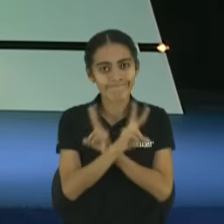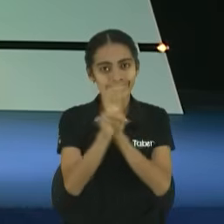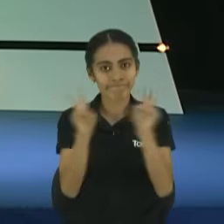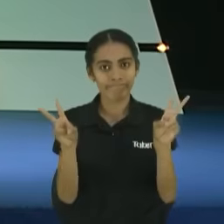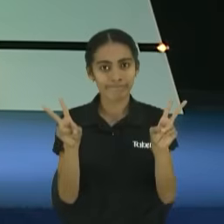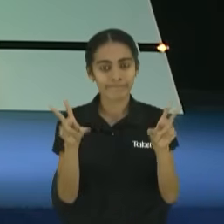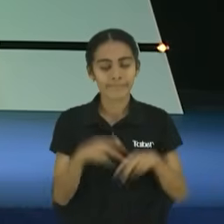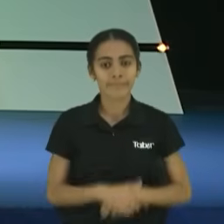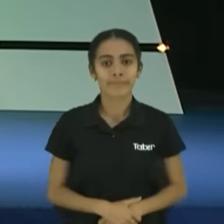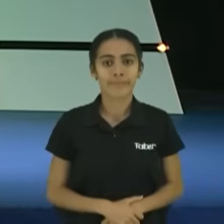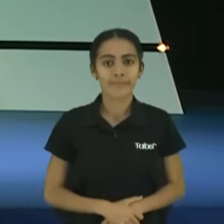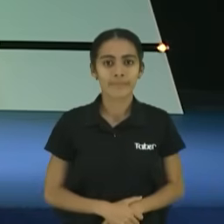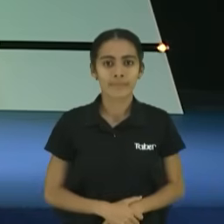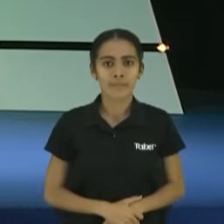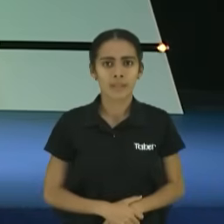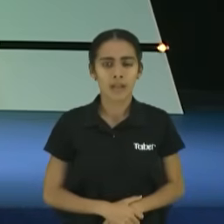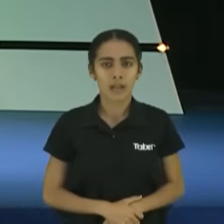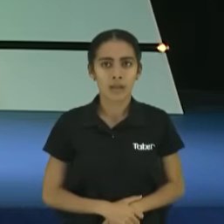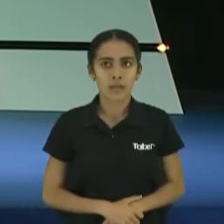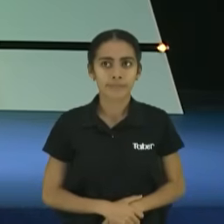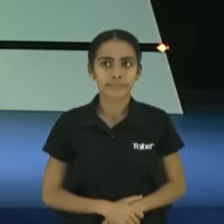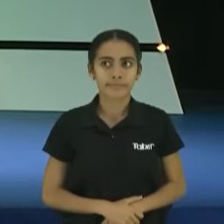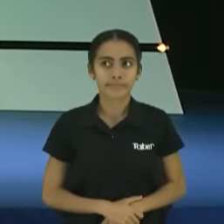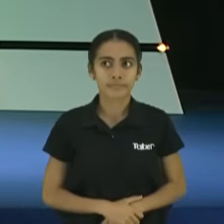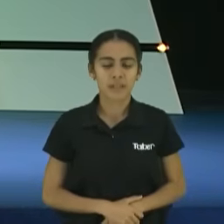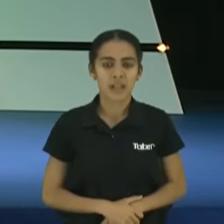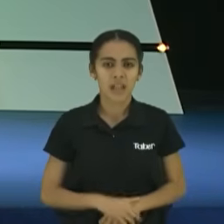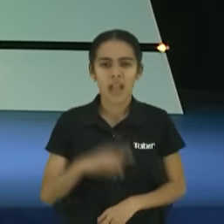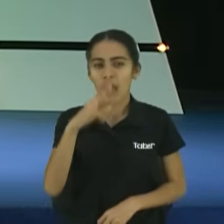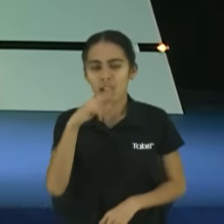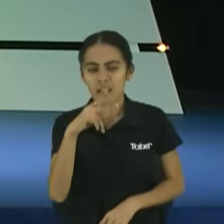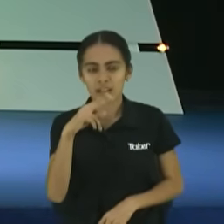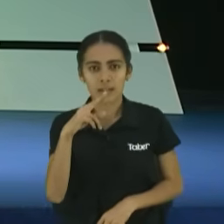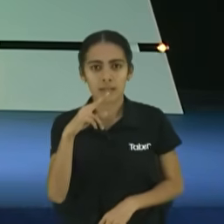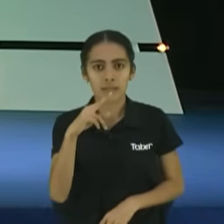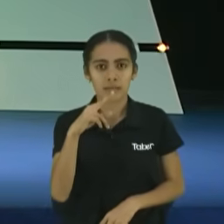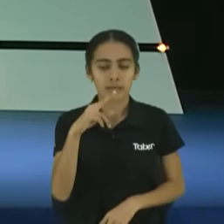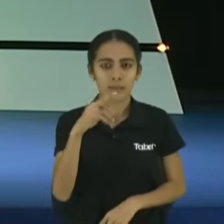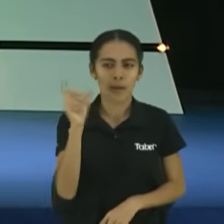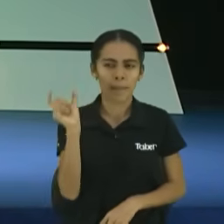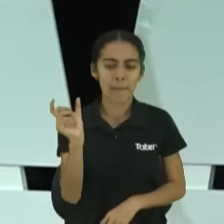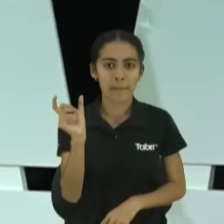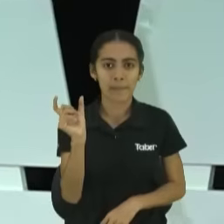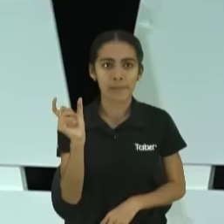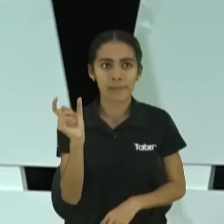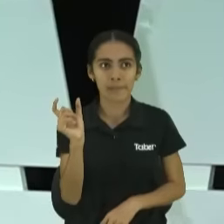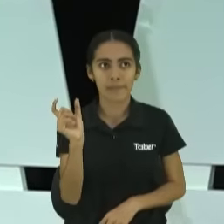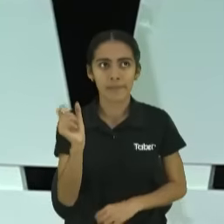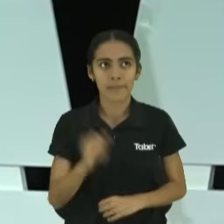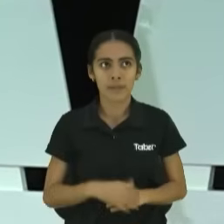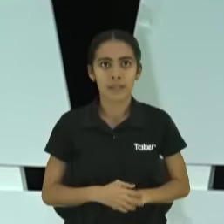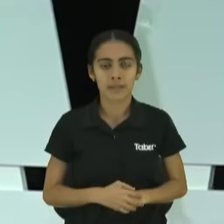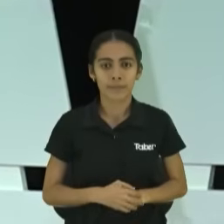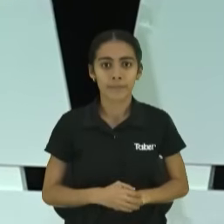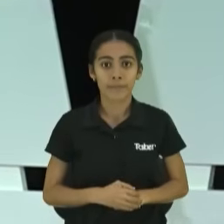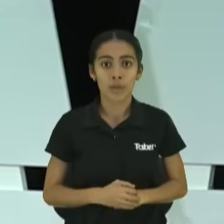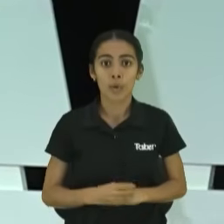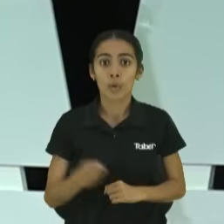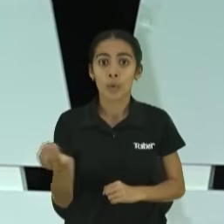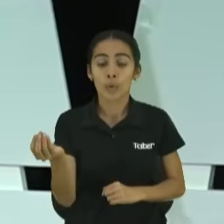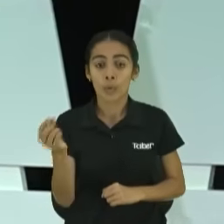paz. Fíjese bien, hay un término americano que se llama comfort eating. Comfort eating. Estoy comiendo para